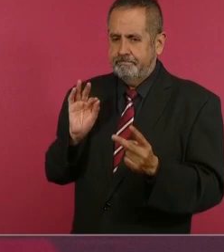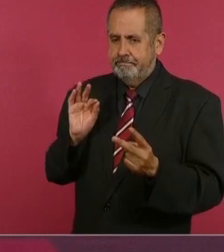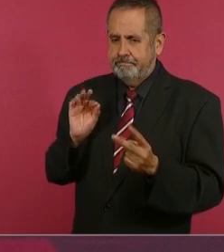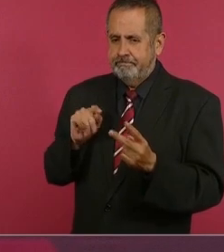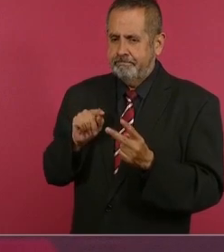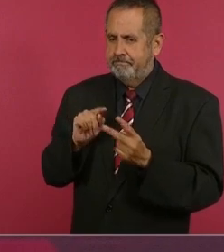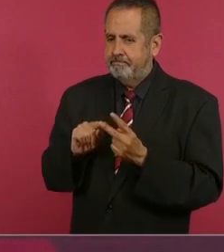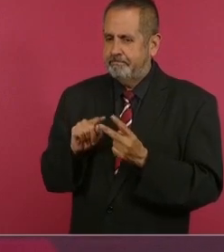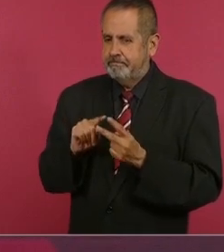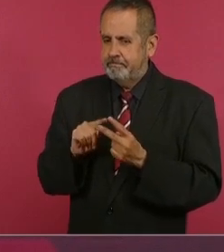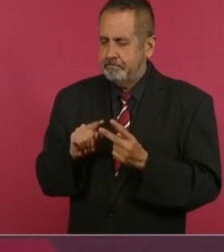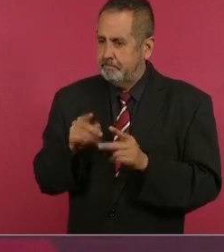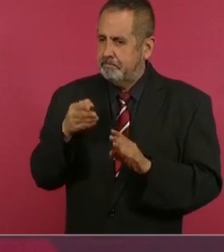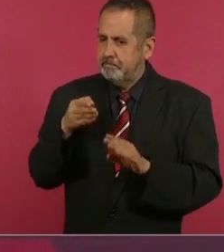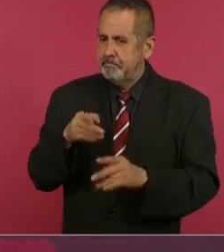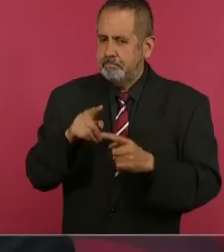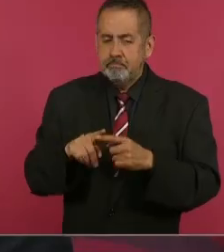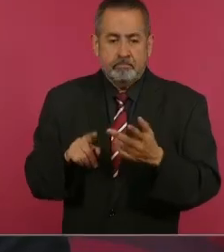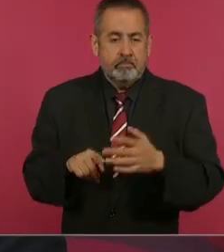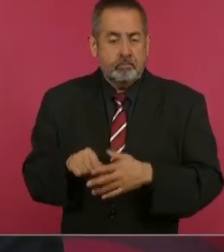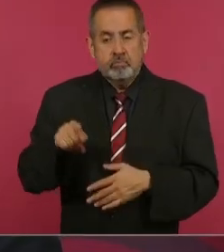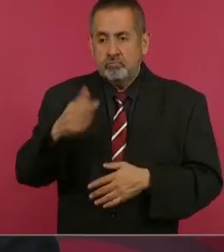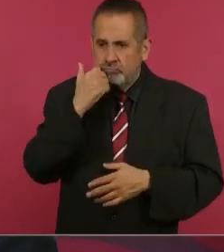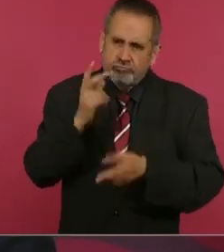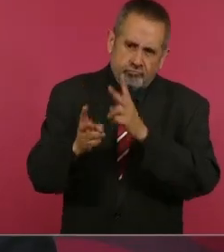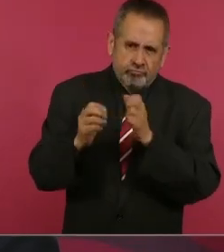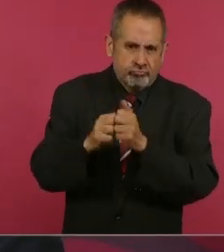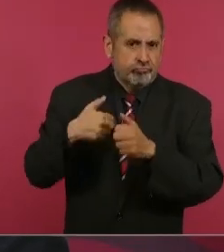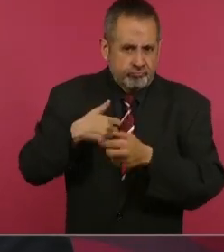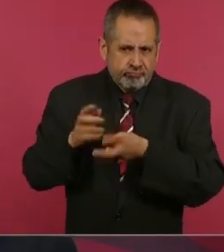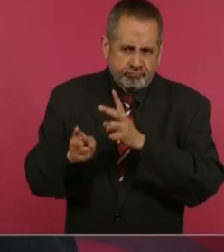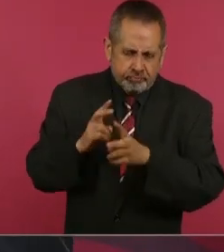en particular. Tenía mucho interés.